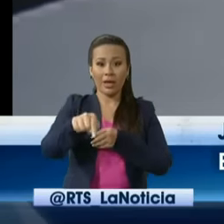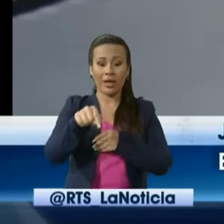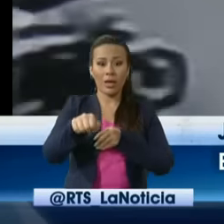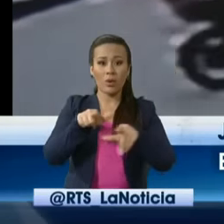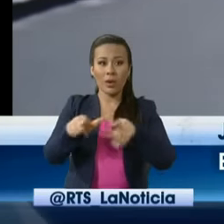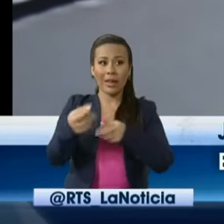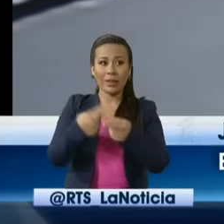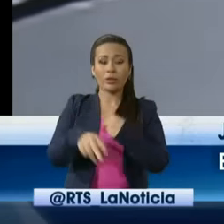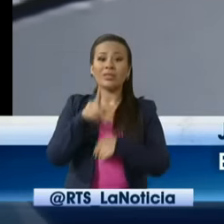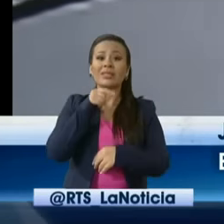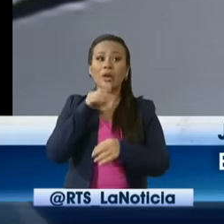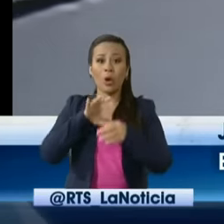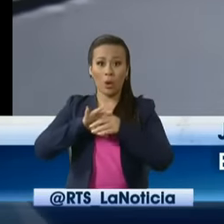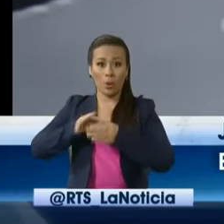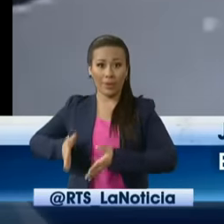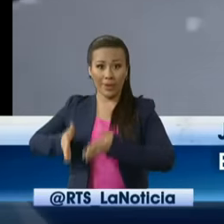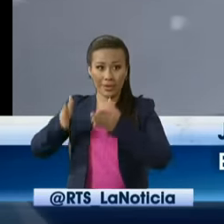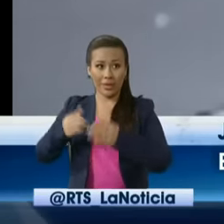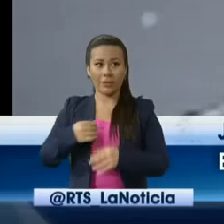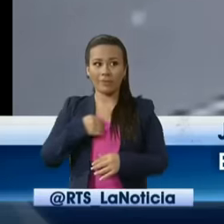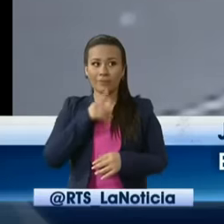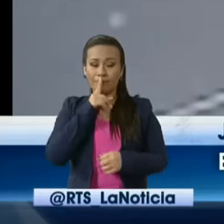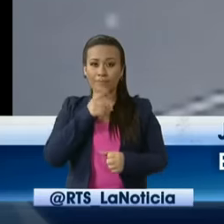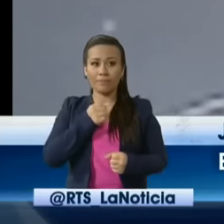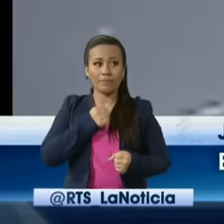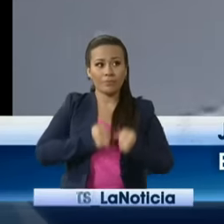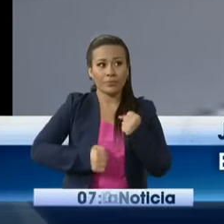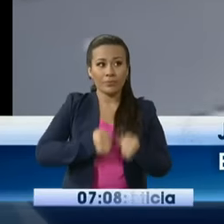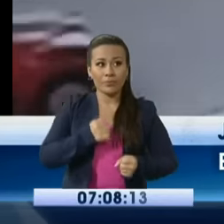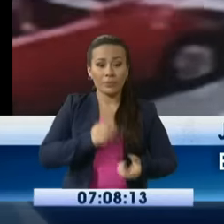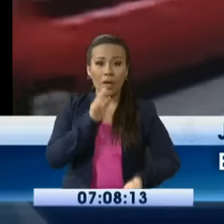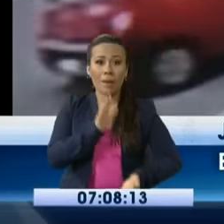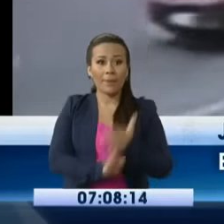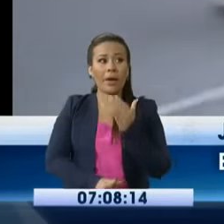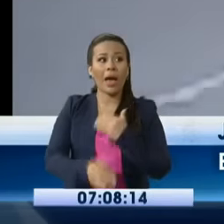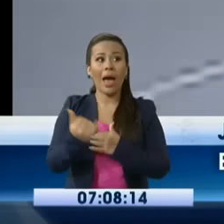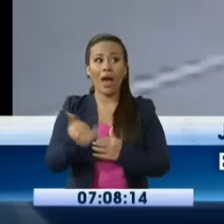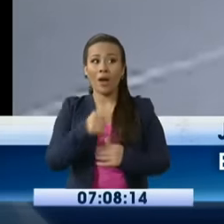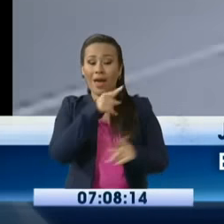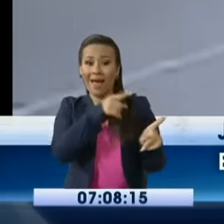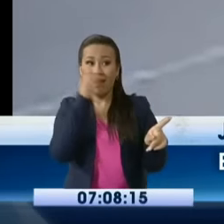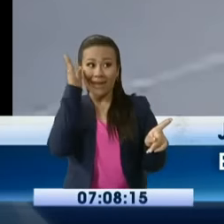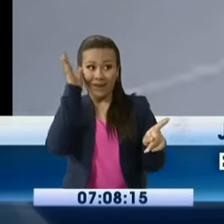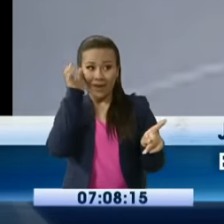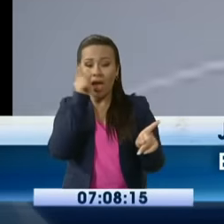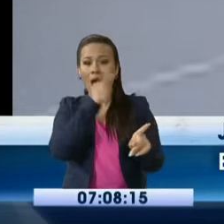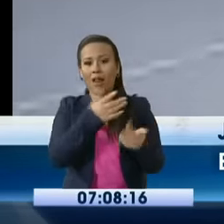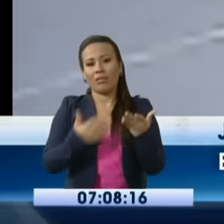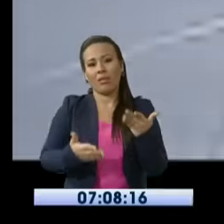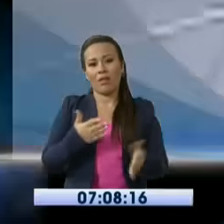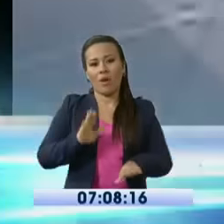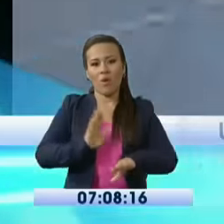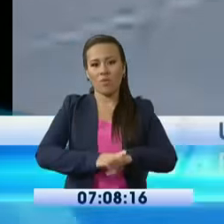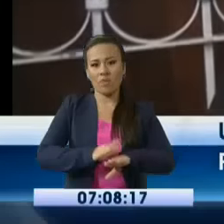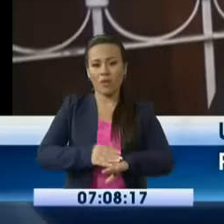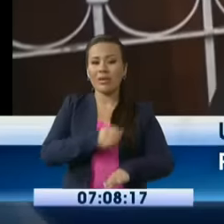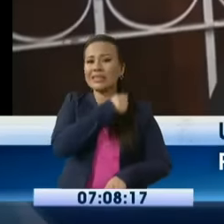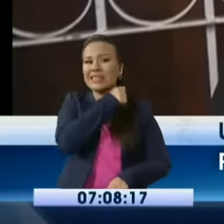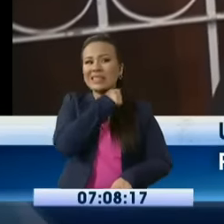a un compañero de la joven salir en precipitada carrera y ahora es el sospechoso del crimen. Él